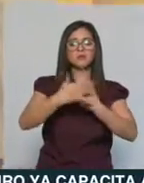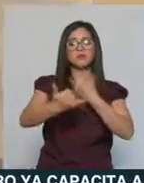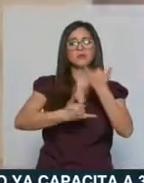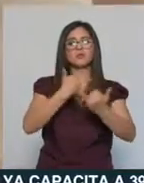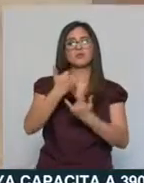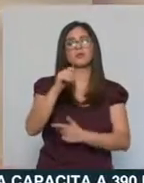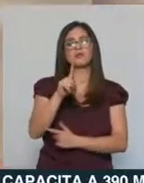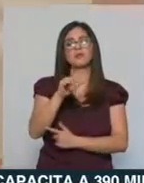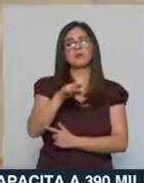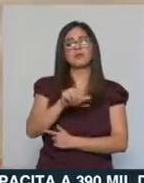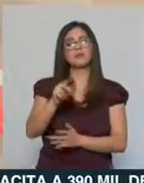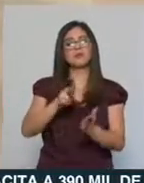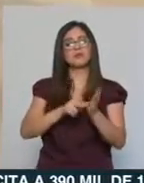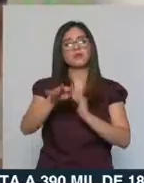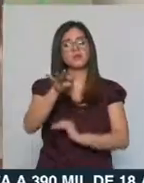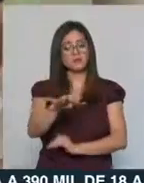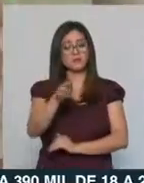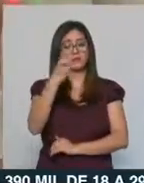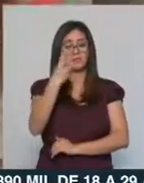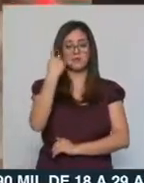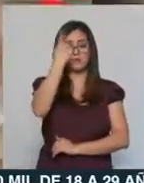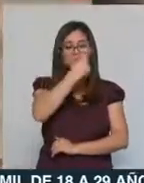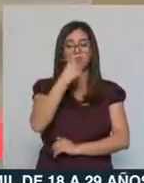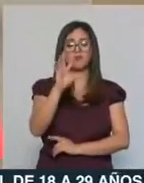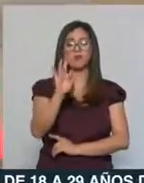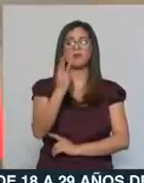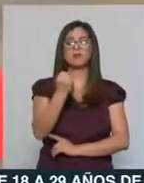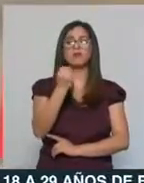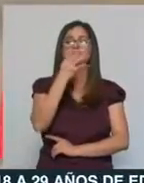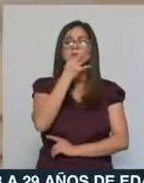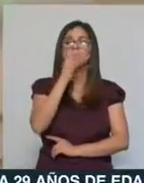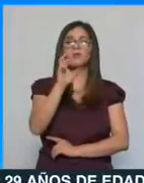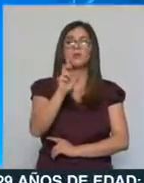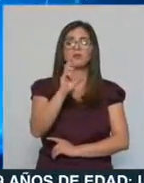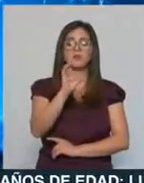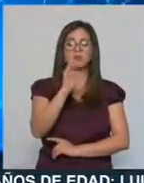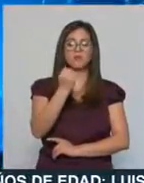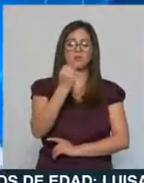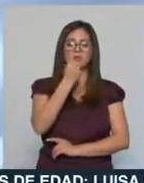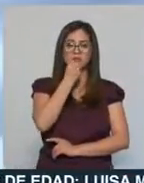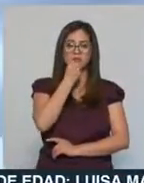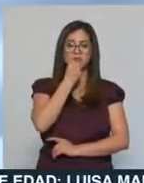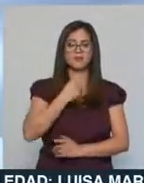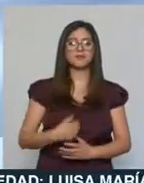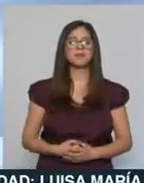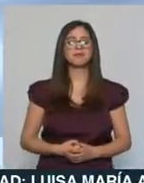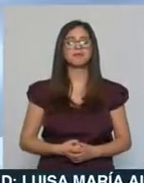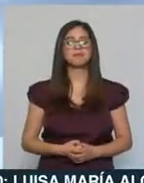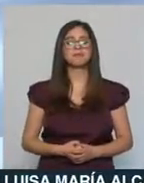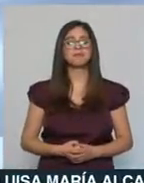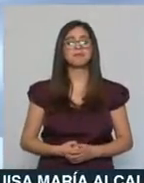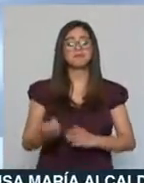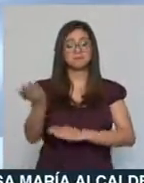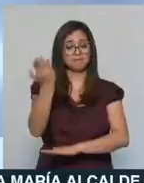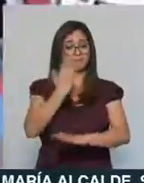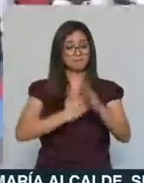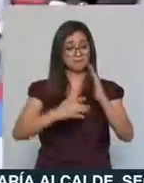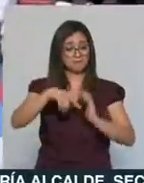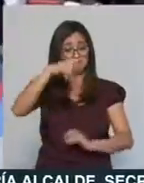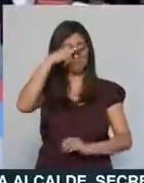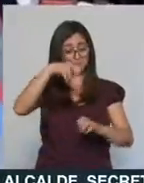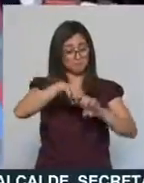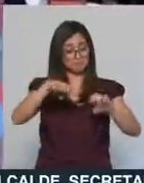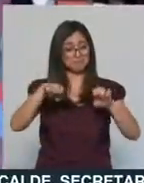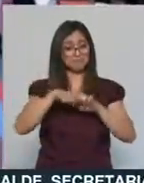Lima 2019 con un tiempo de 3 horas 49 minutos y 39 segundos. La selección mexicana de taekwondo ganó